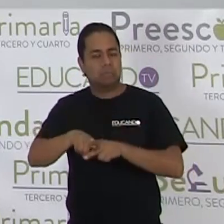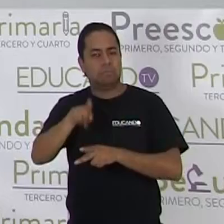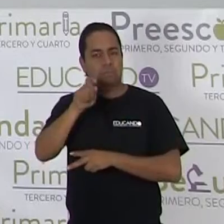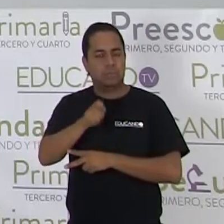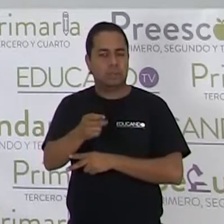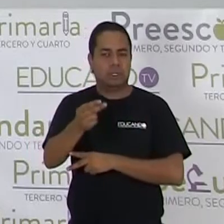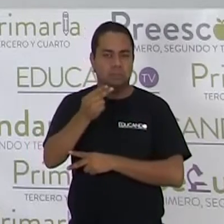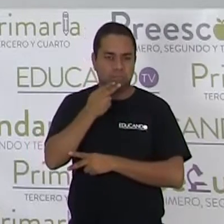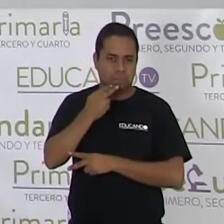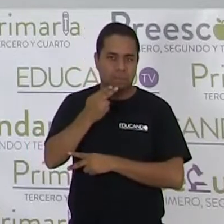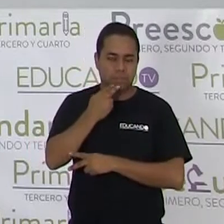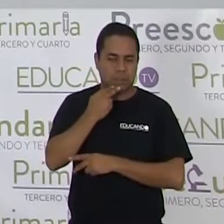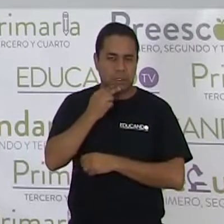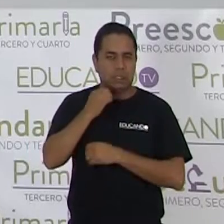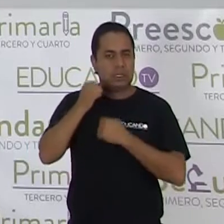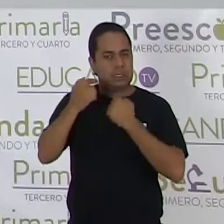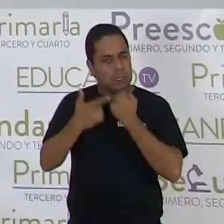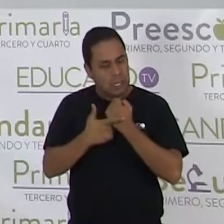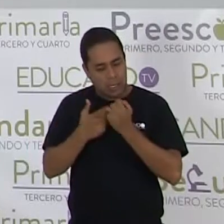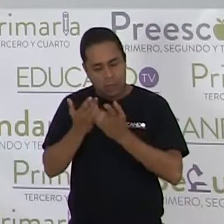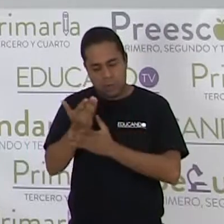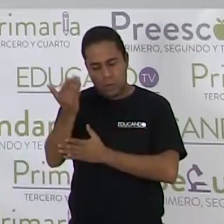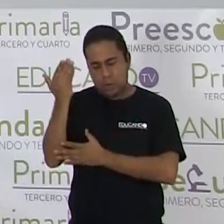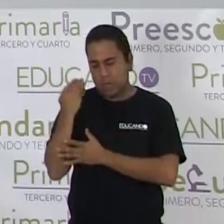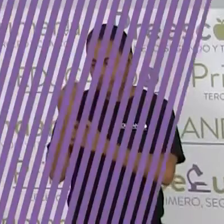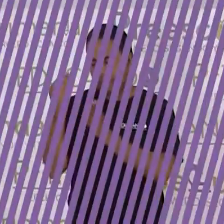los recursos que hemos aprendido en sesiones anteriores.